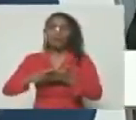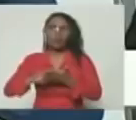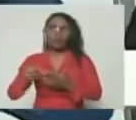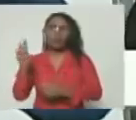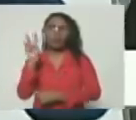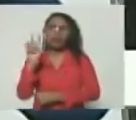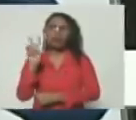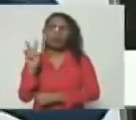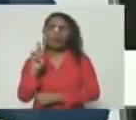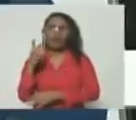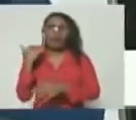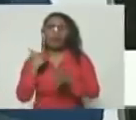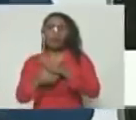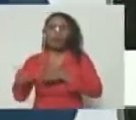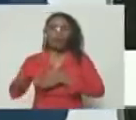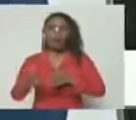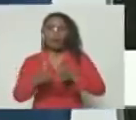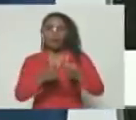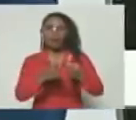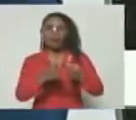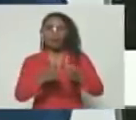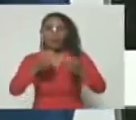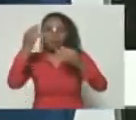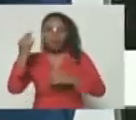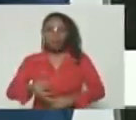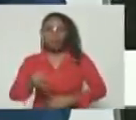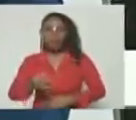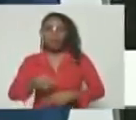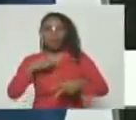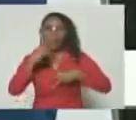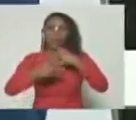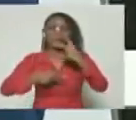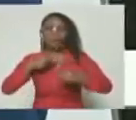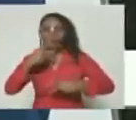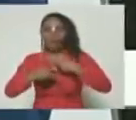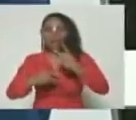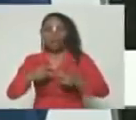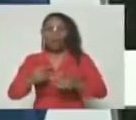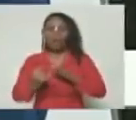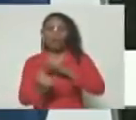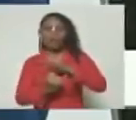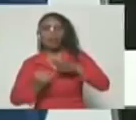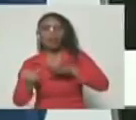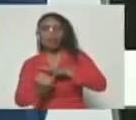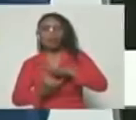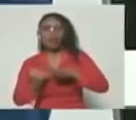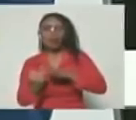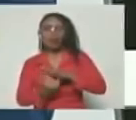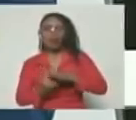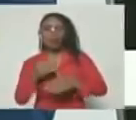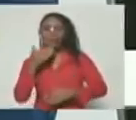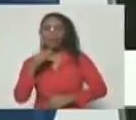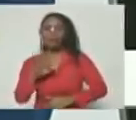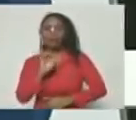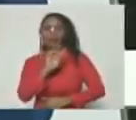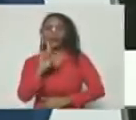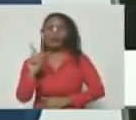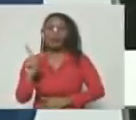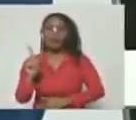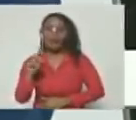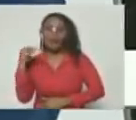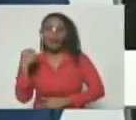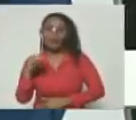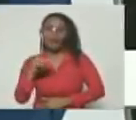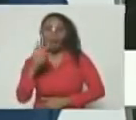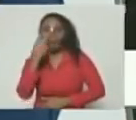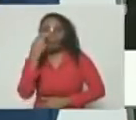Venezuela. Vamos en un camino seguro de repolitización, de reinstitucionalización. Y el próximo 21 de noviembre nos